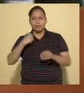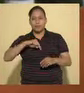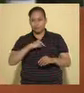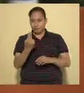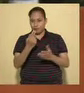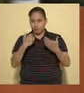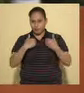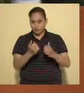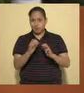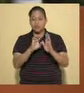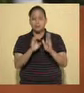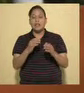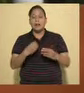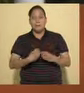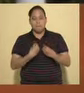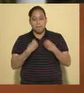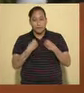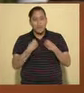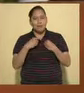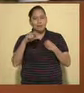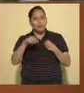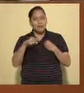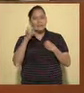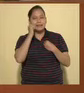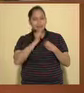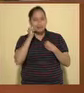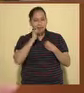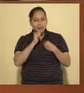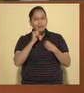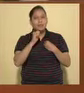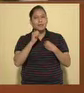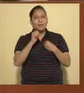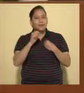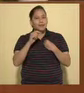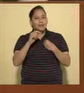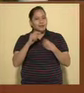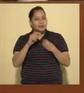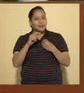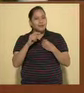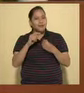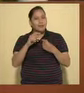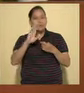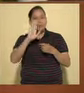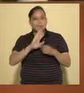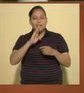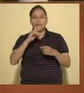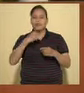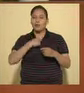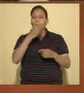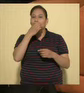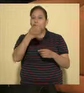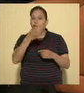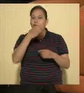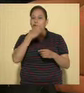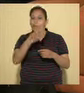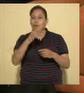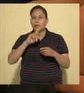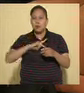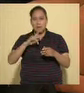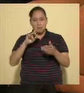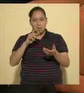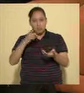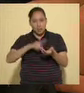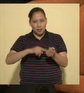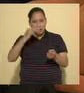entenderlo porque la vida nos está jugando a contestar constantemente tu frecuencia mental. Yeah. O sea, la vida